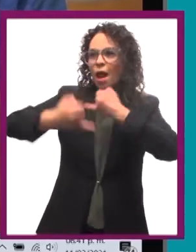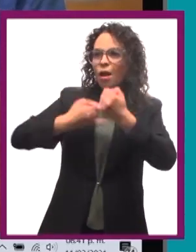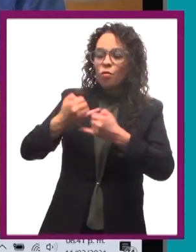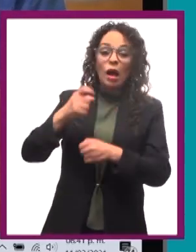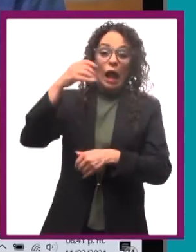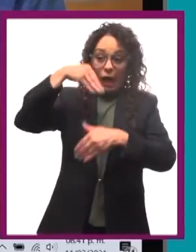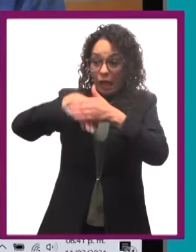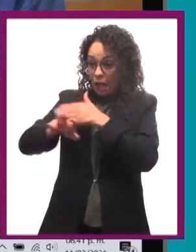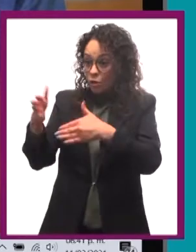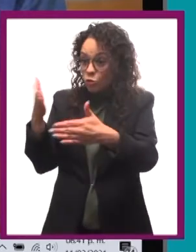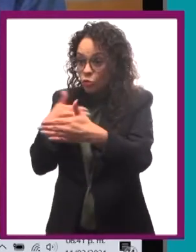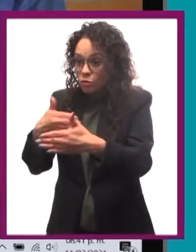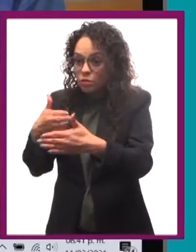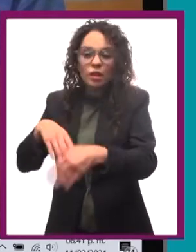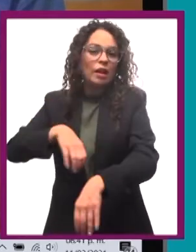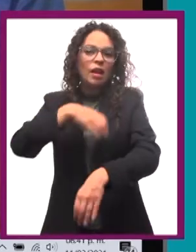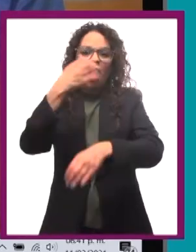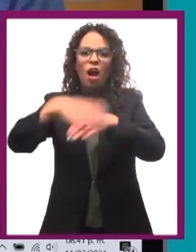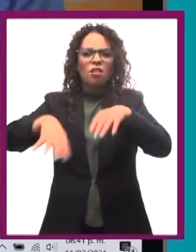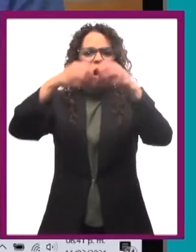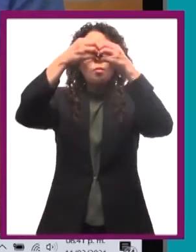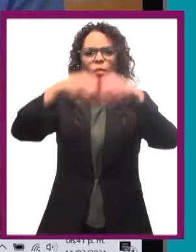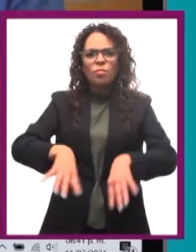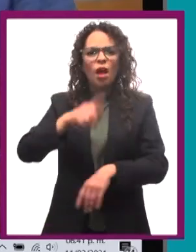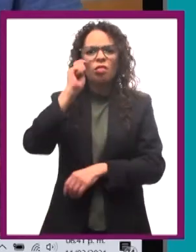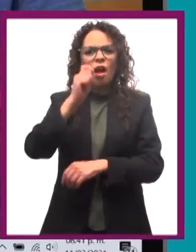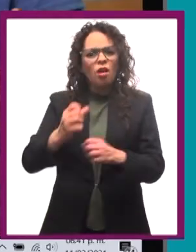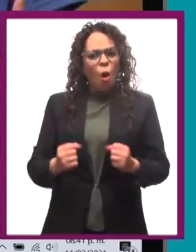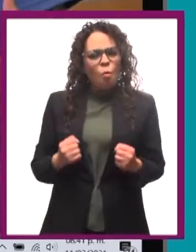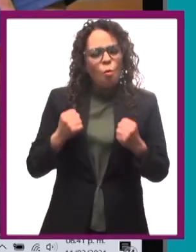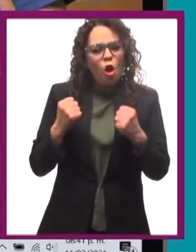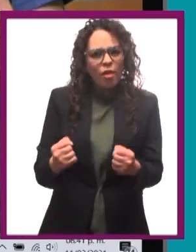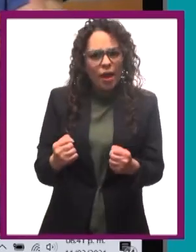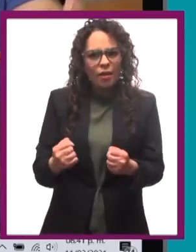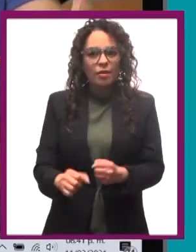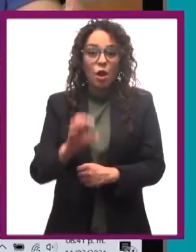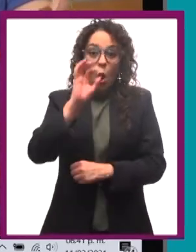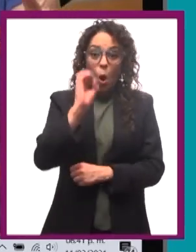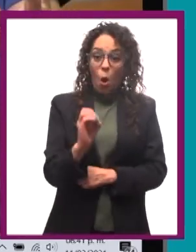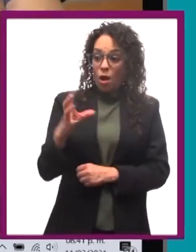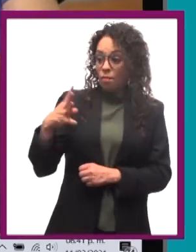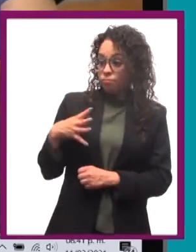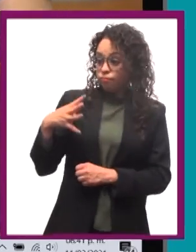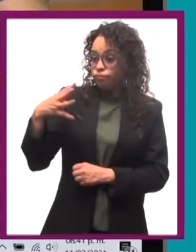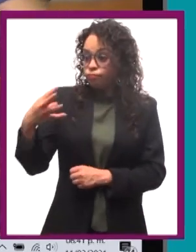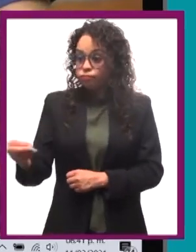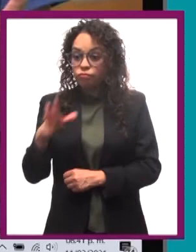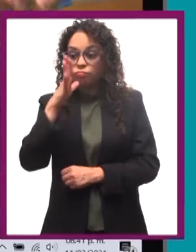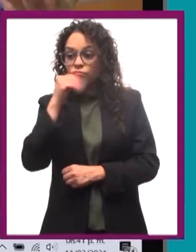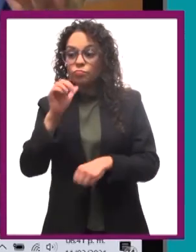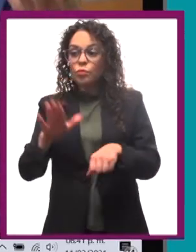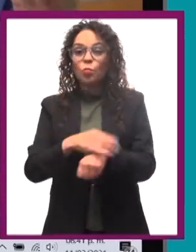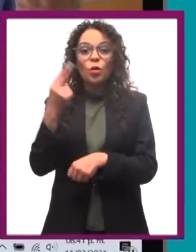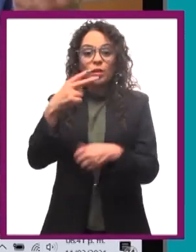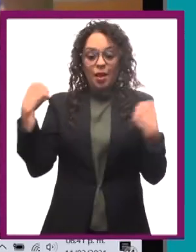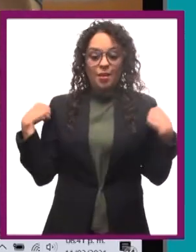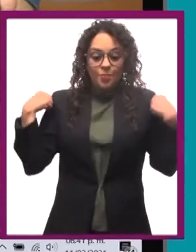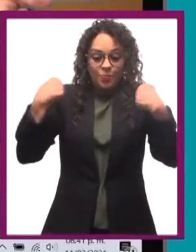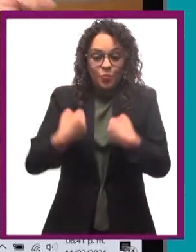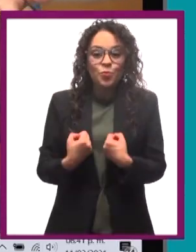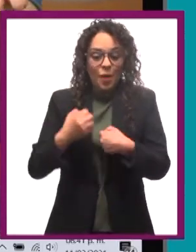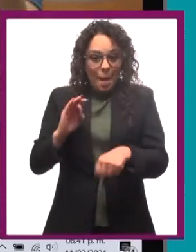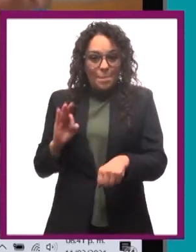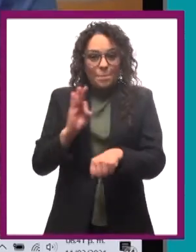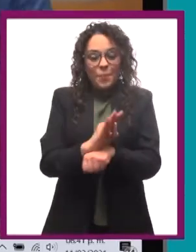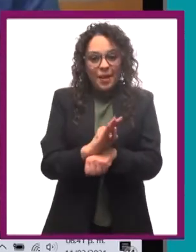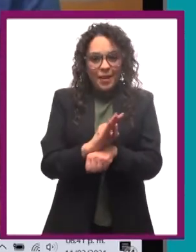reglas, en el que si entrábamos a la cocina se nos acababan los poderes. O en el que uno no puede infectar al otro si el otro no llevaba un